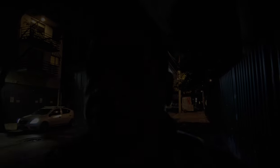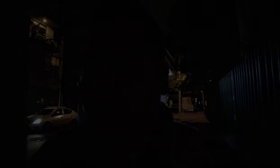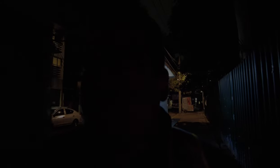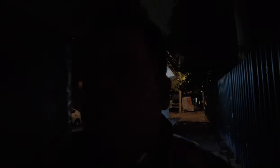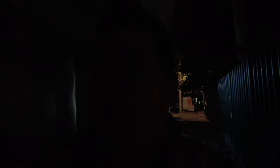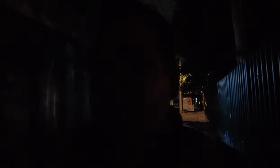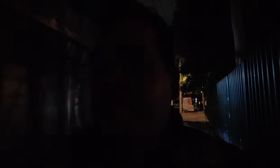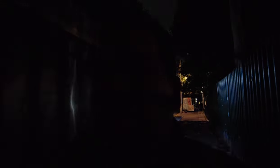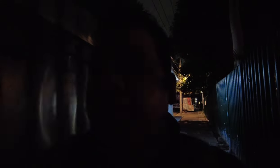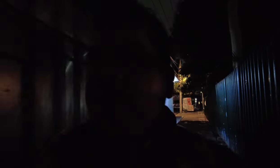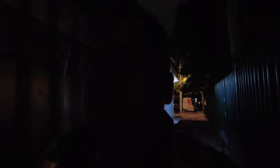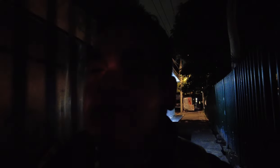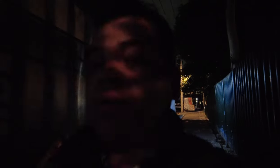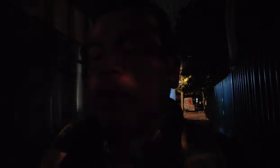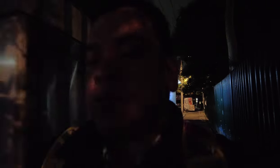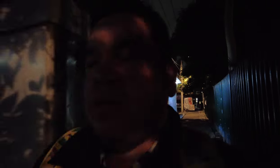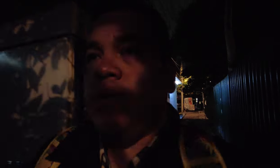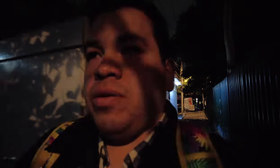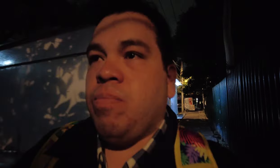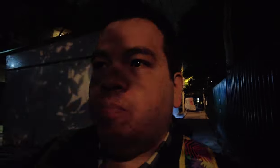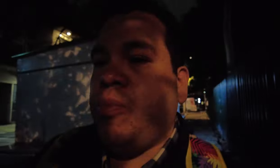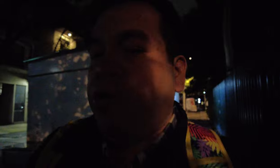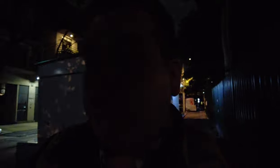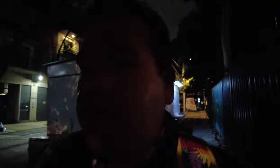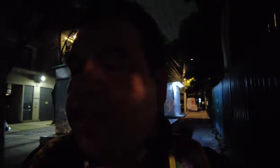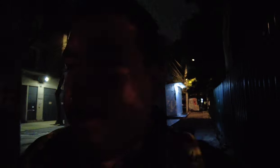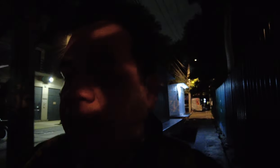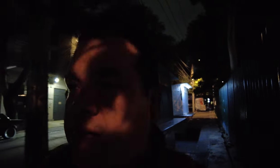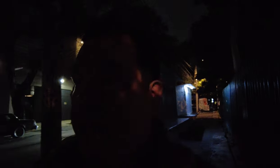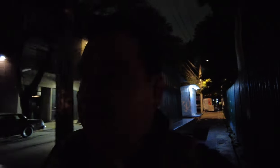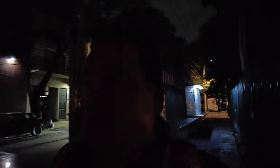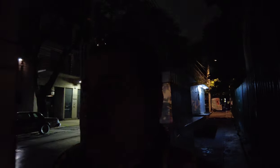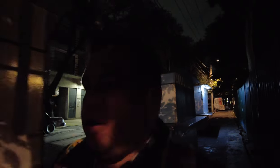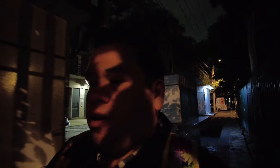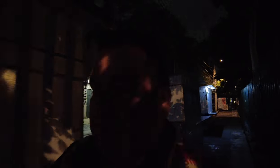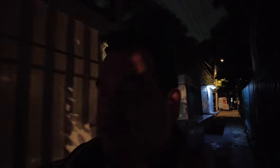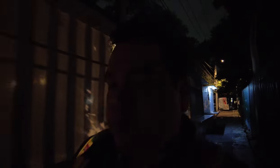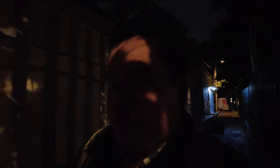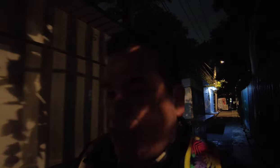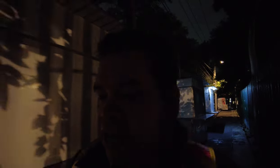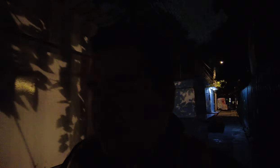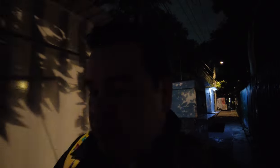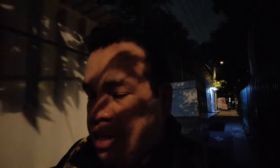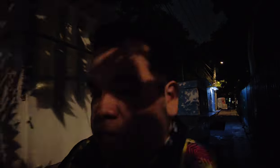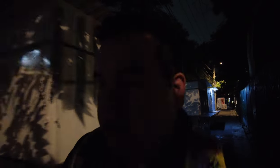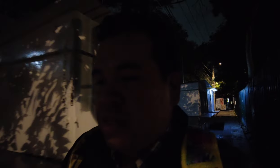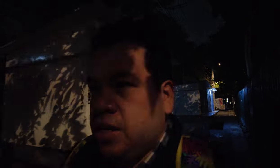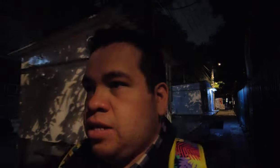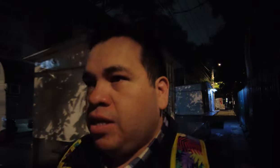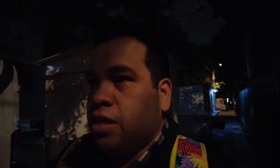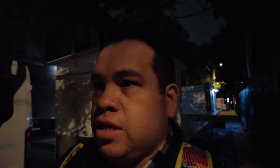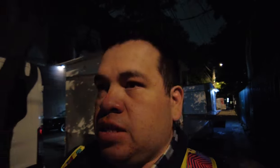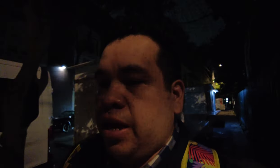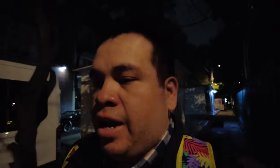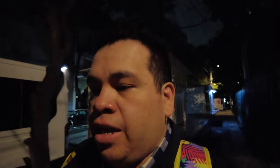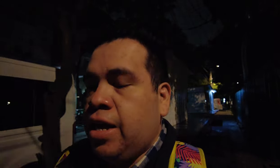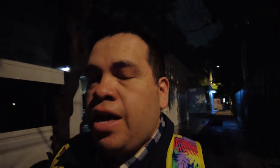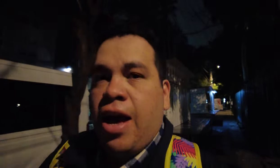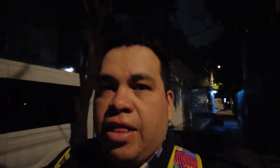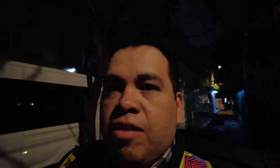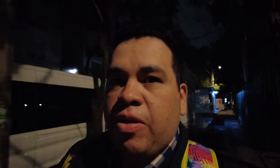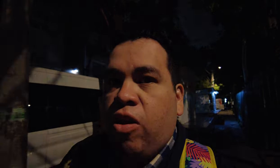iniciamos este recorrido por lo que será los últimos días